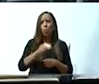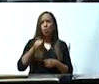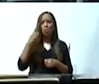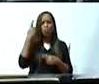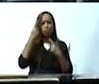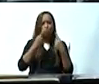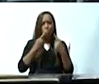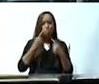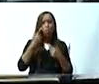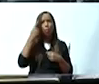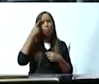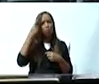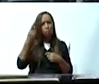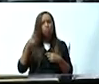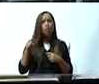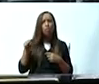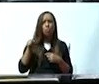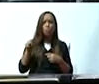Por ejemplo,